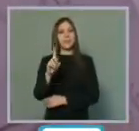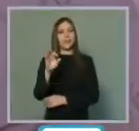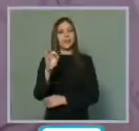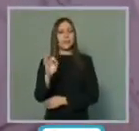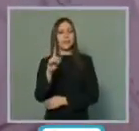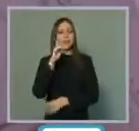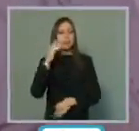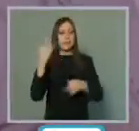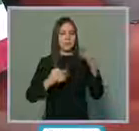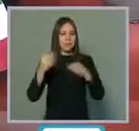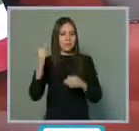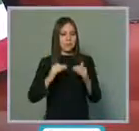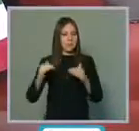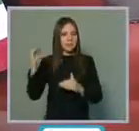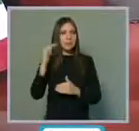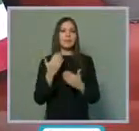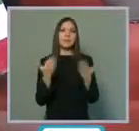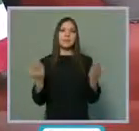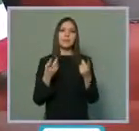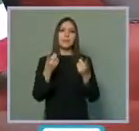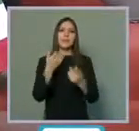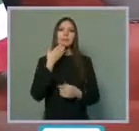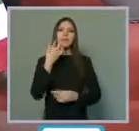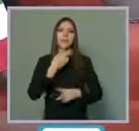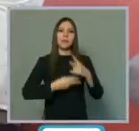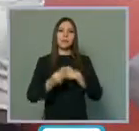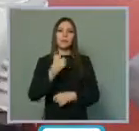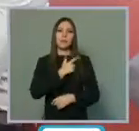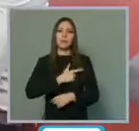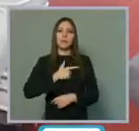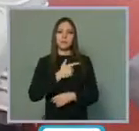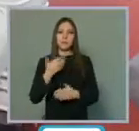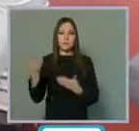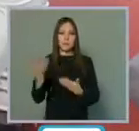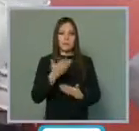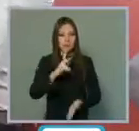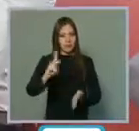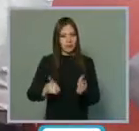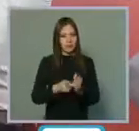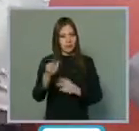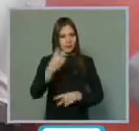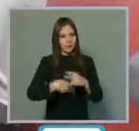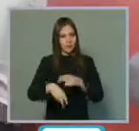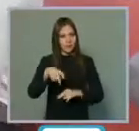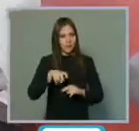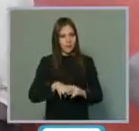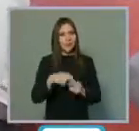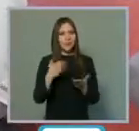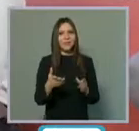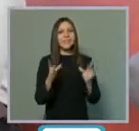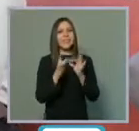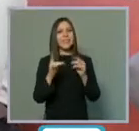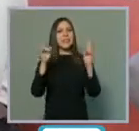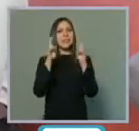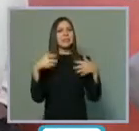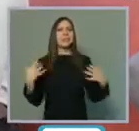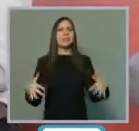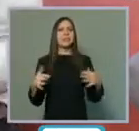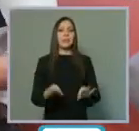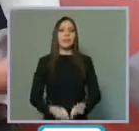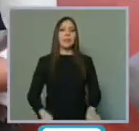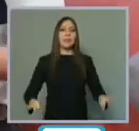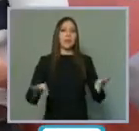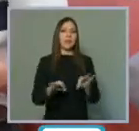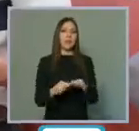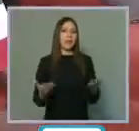México. Y le damos la bienvenida y nos da mucho gusto volverte a tener aquí, por supuesto, para hablar de estos temas tan importantes por los cuales,